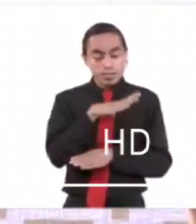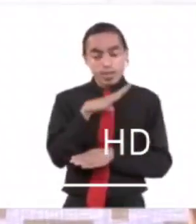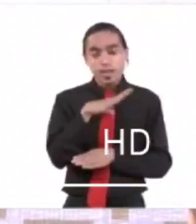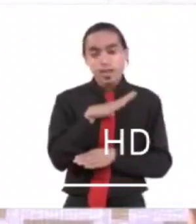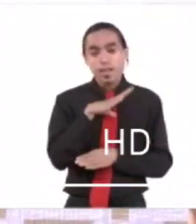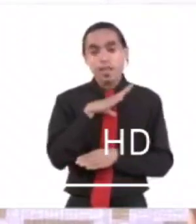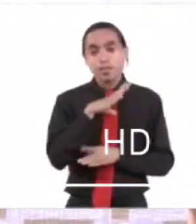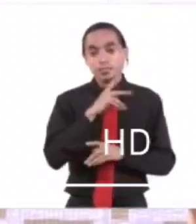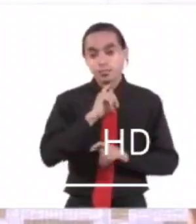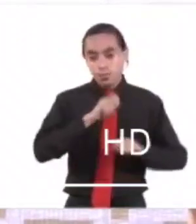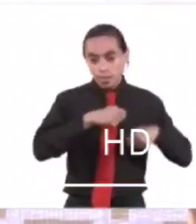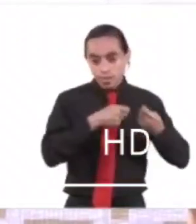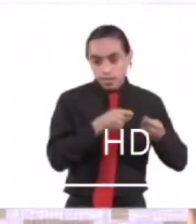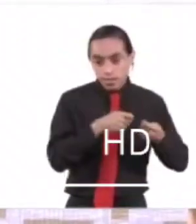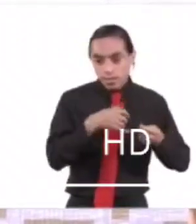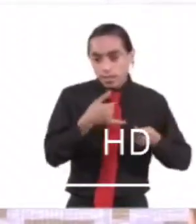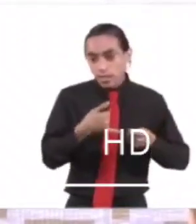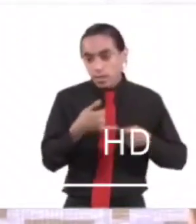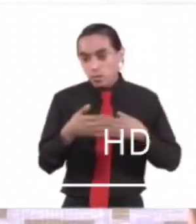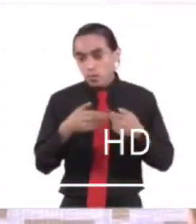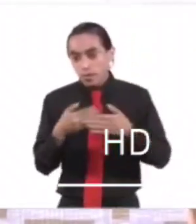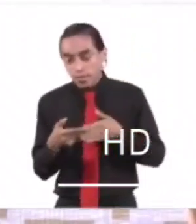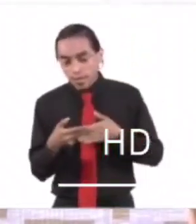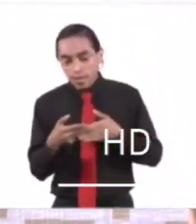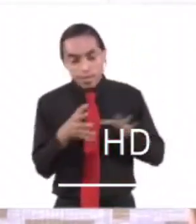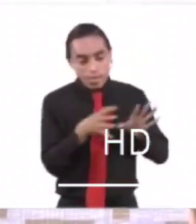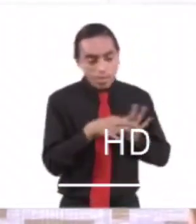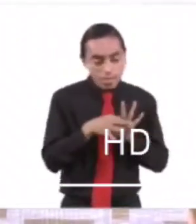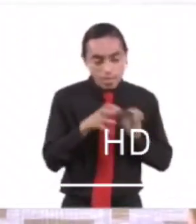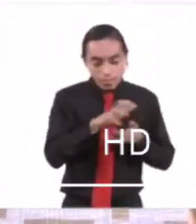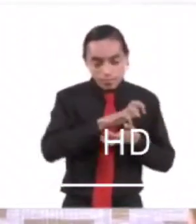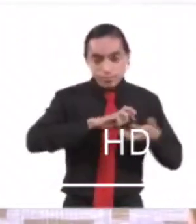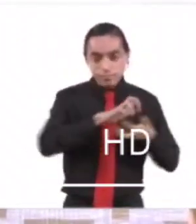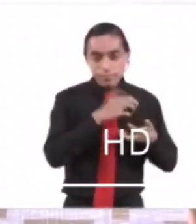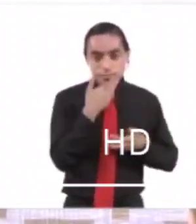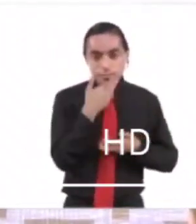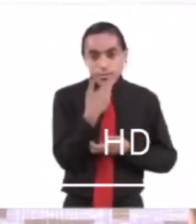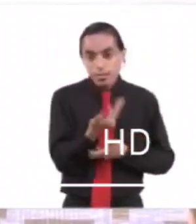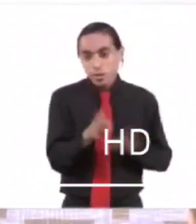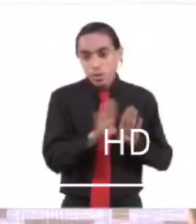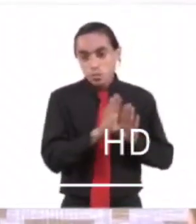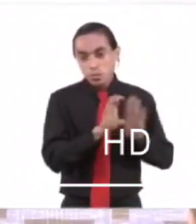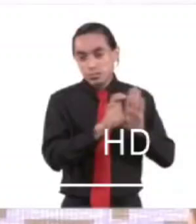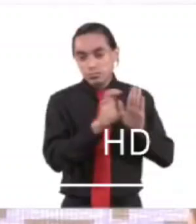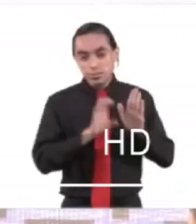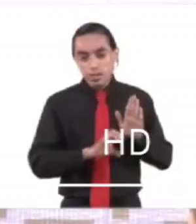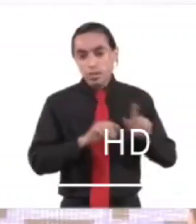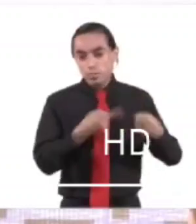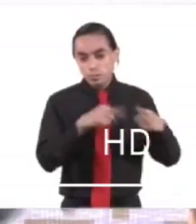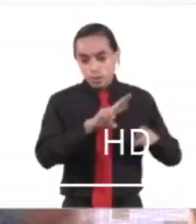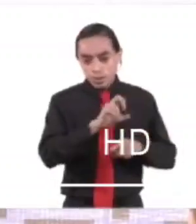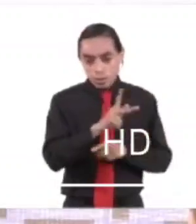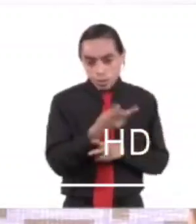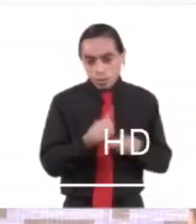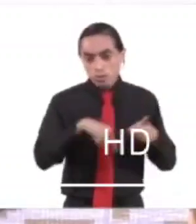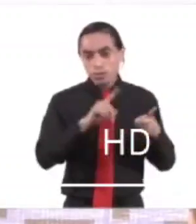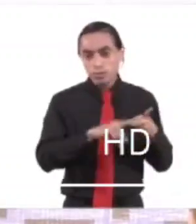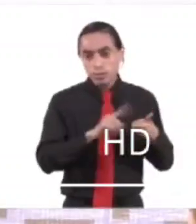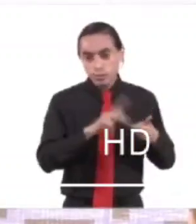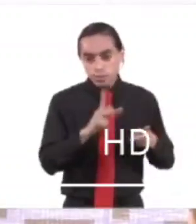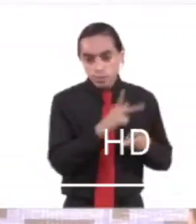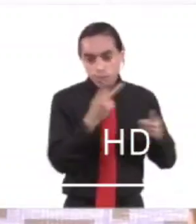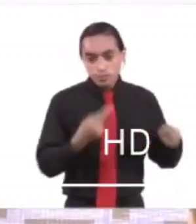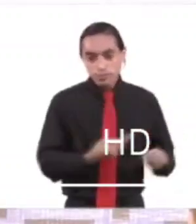y de la modernidad, entre los pueblos originarios y el rock o el cine de Hollywood, y finalmente, pues